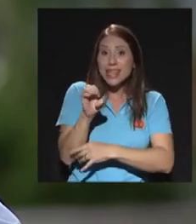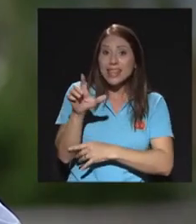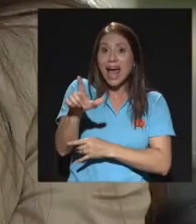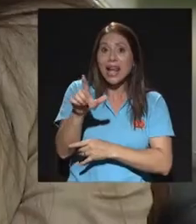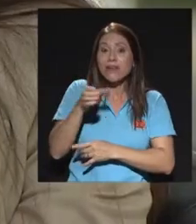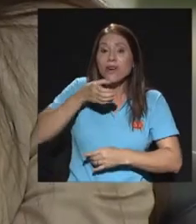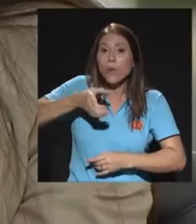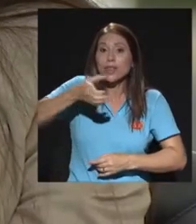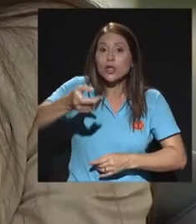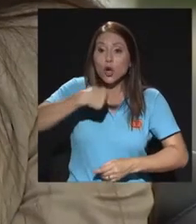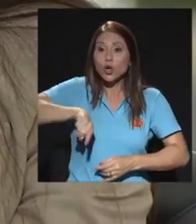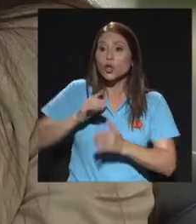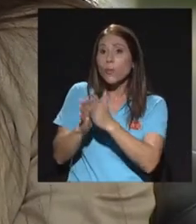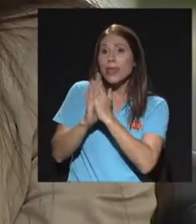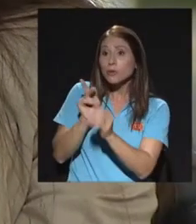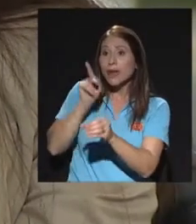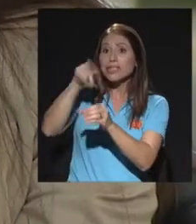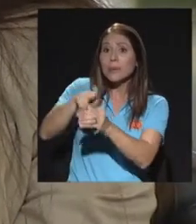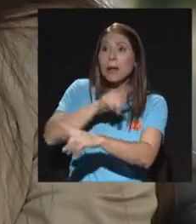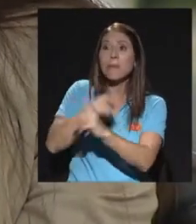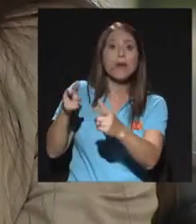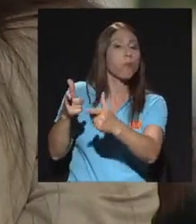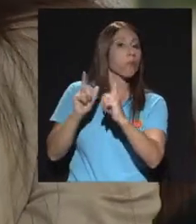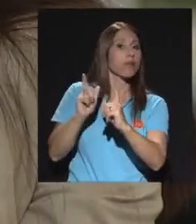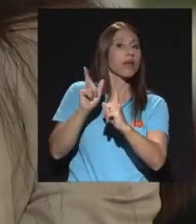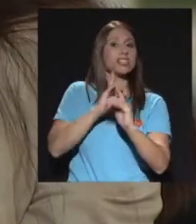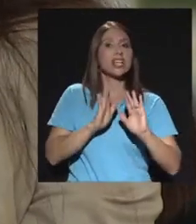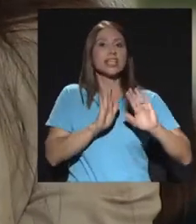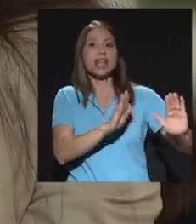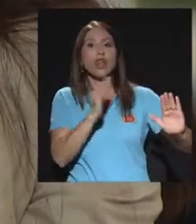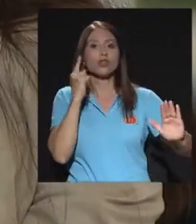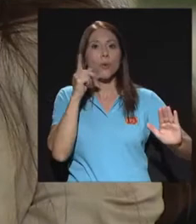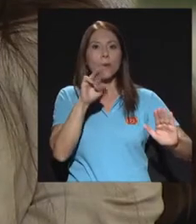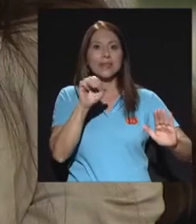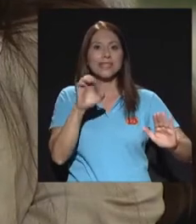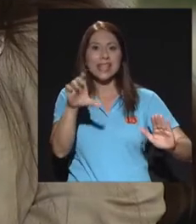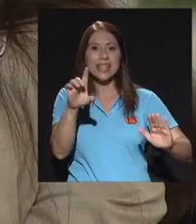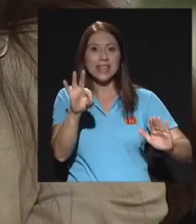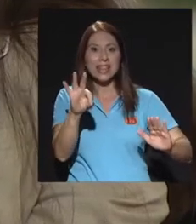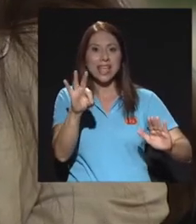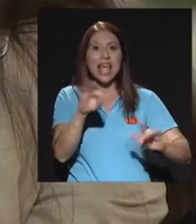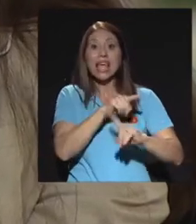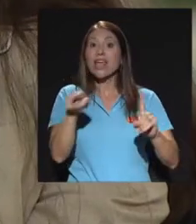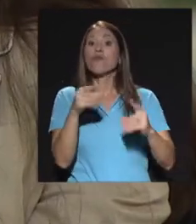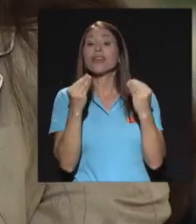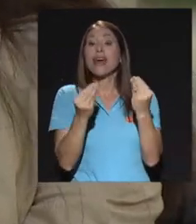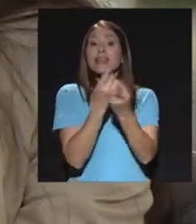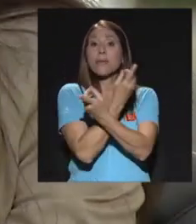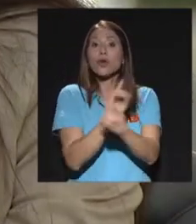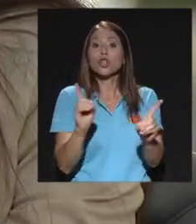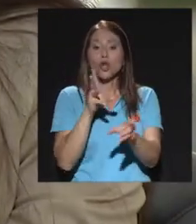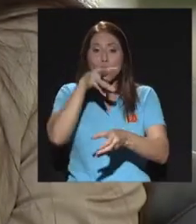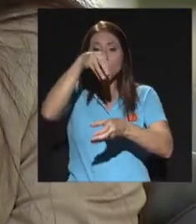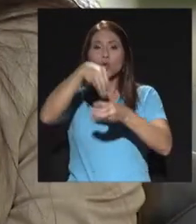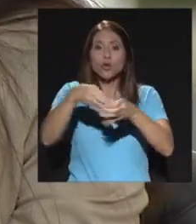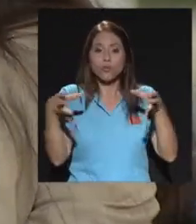participar y fuimos rechazados abiertamente por el MISIT, que fue tan democrático que incluyó una participación de empresarios altísima y nadie